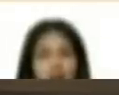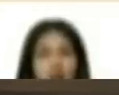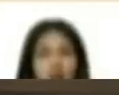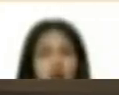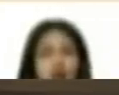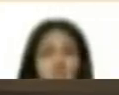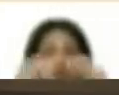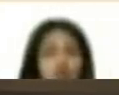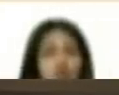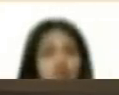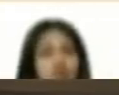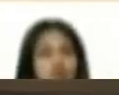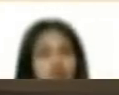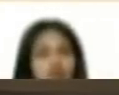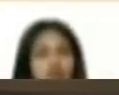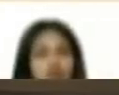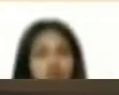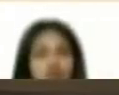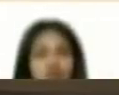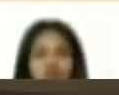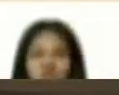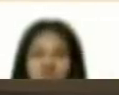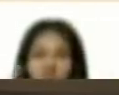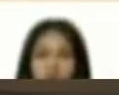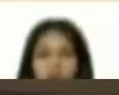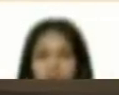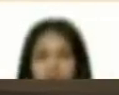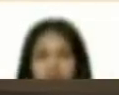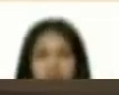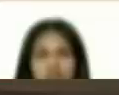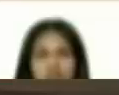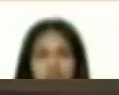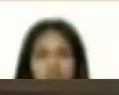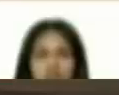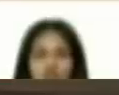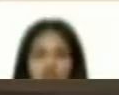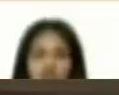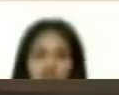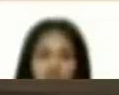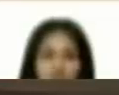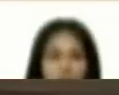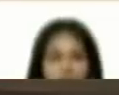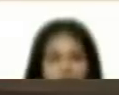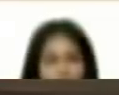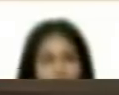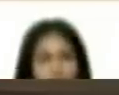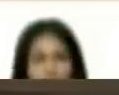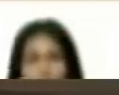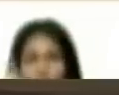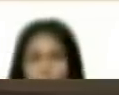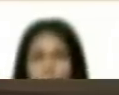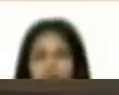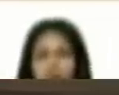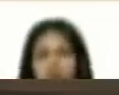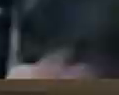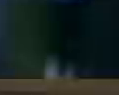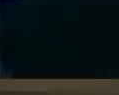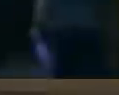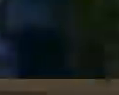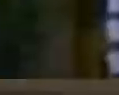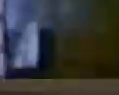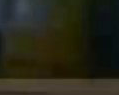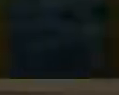le preguntaron qué destino elegiría y el chavista no dudó. Me encantan las calles de Buenos Aires, de Córdoba,